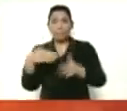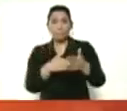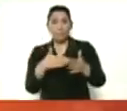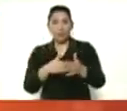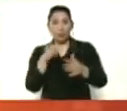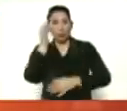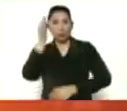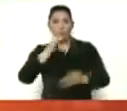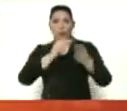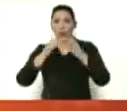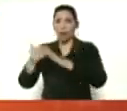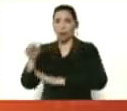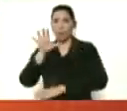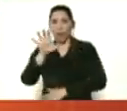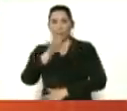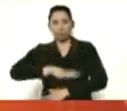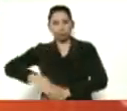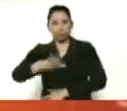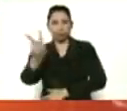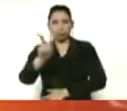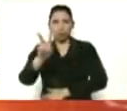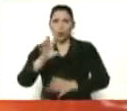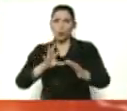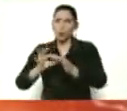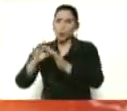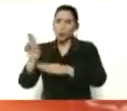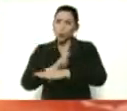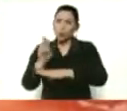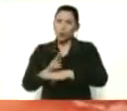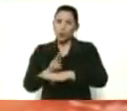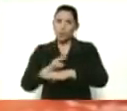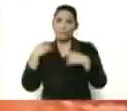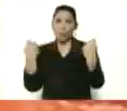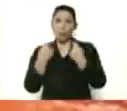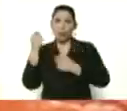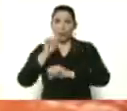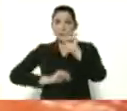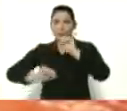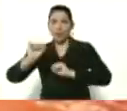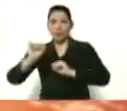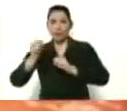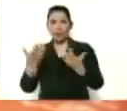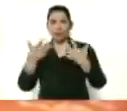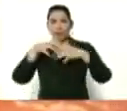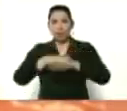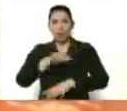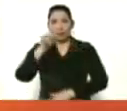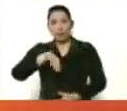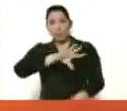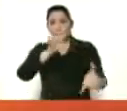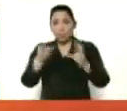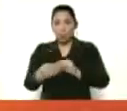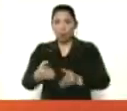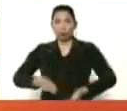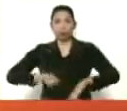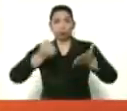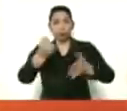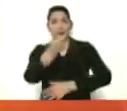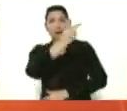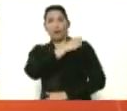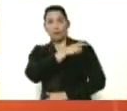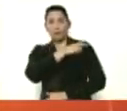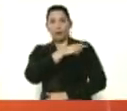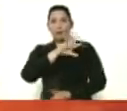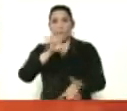país, les pido a las unidades populares de defensa integral, les pido a los CLAT, o sea, les pido a las jefas, a los